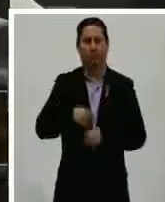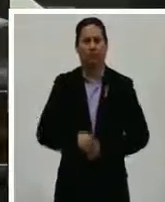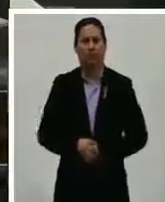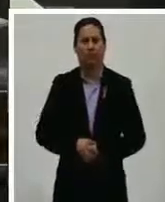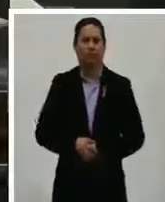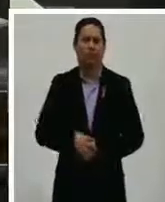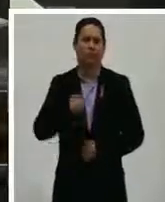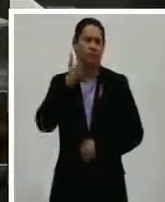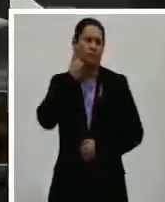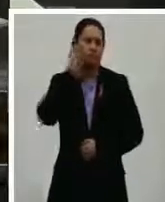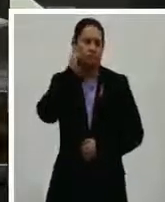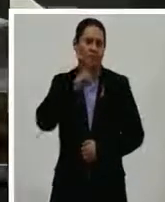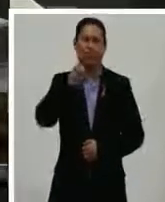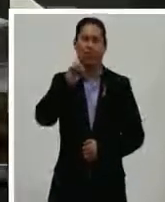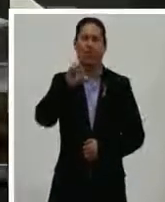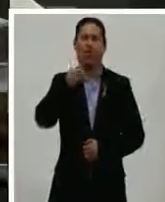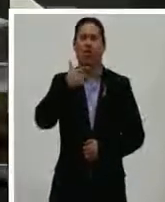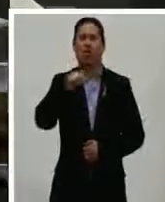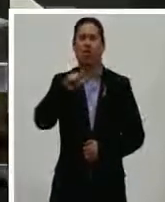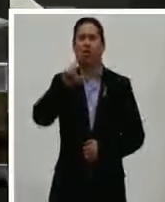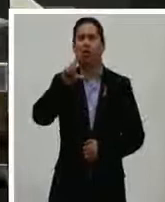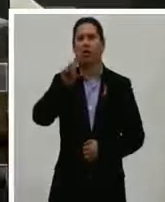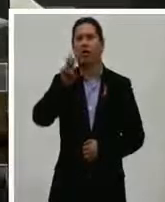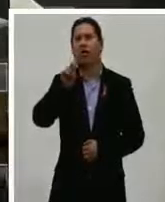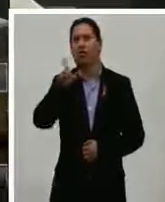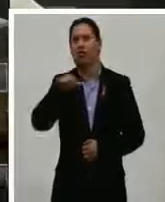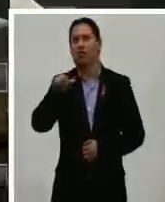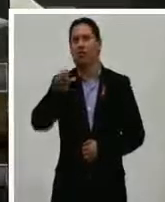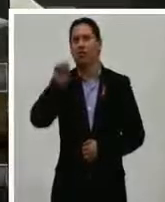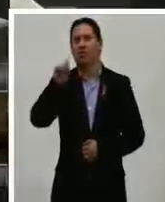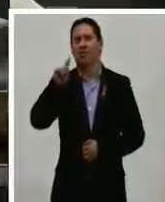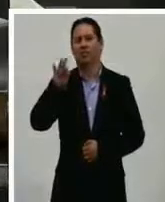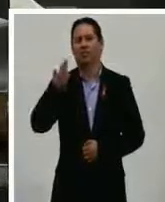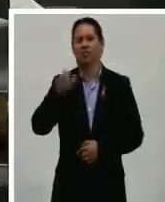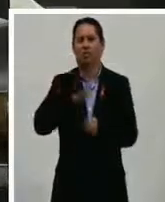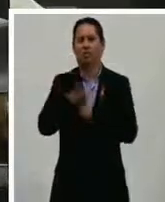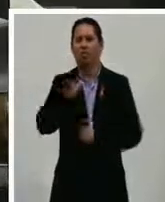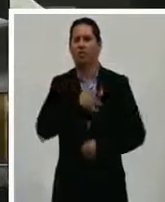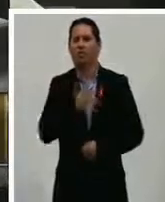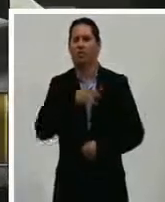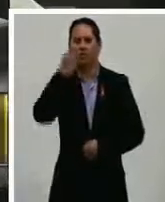diputada olga luz espinoza morales en qué sentido su participación